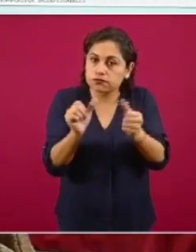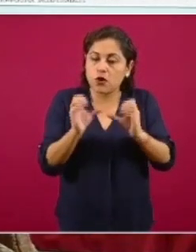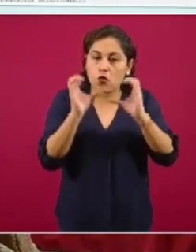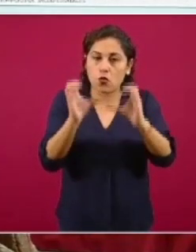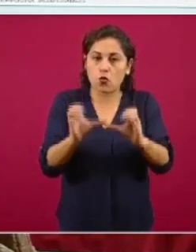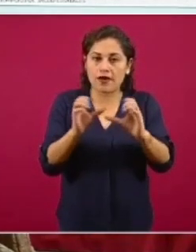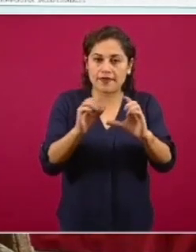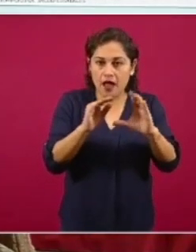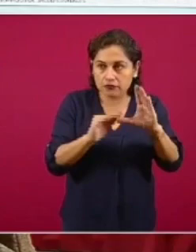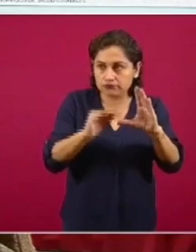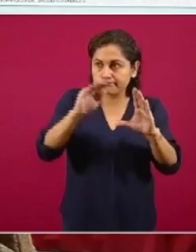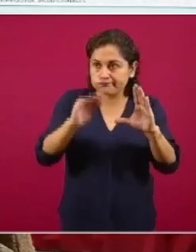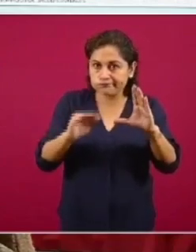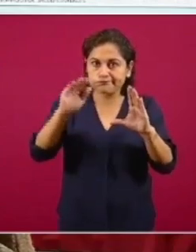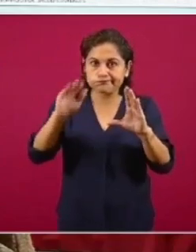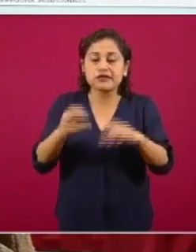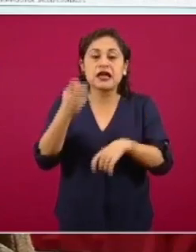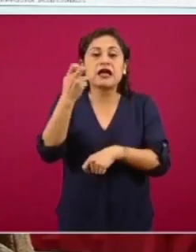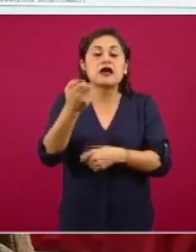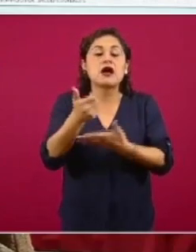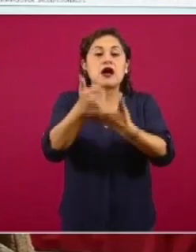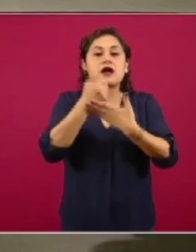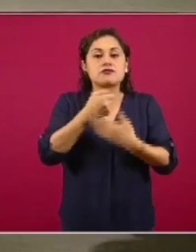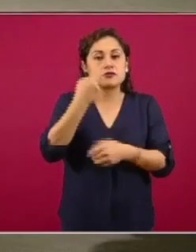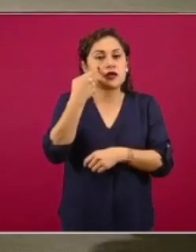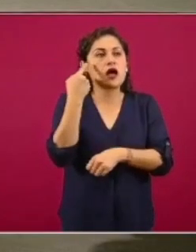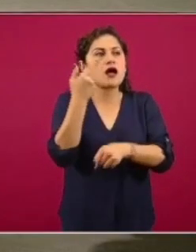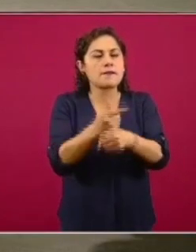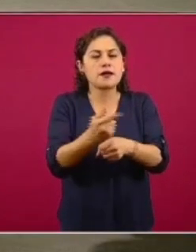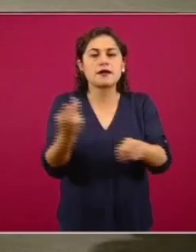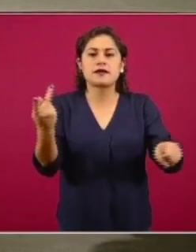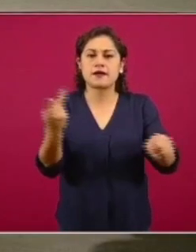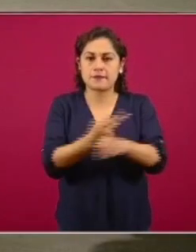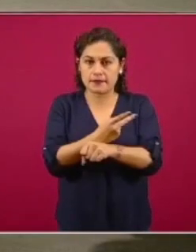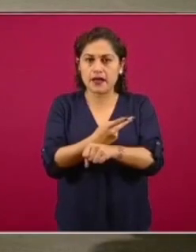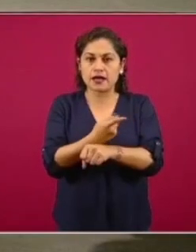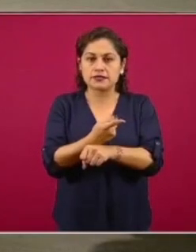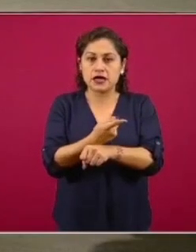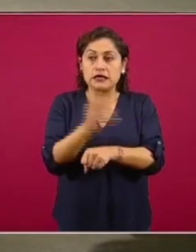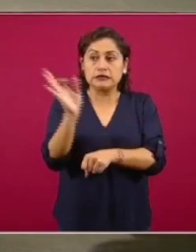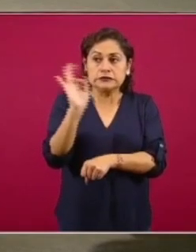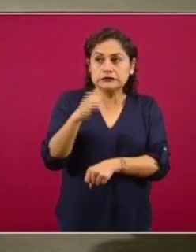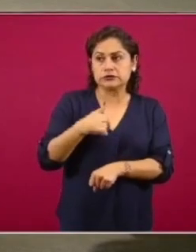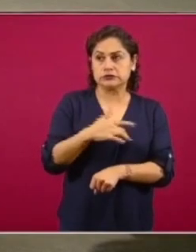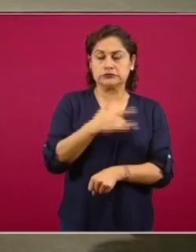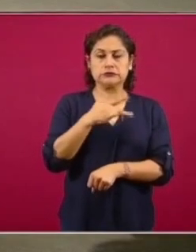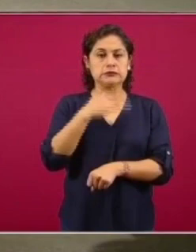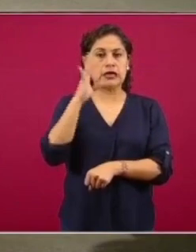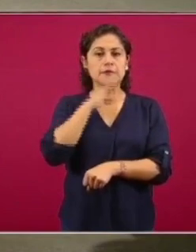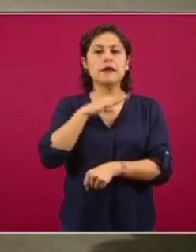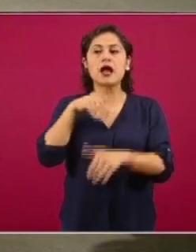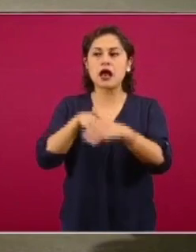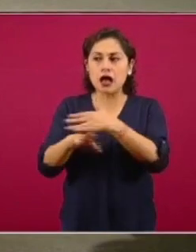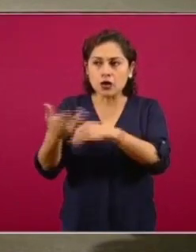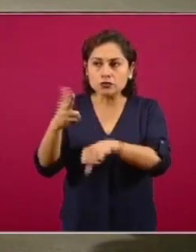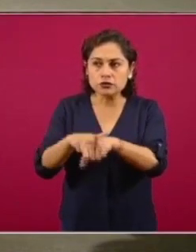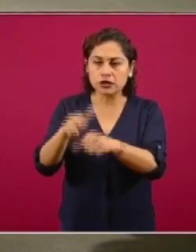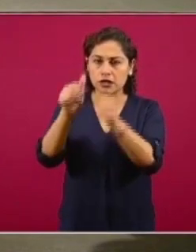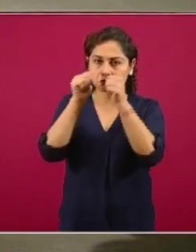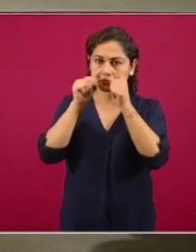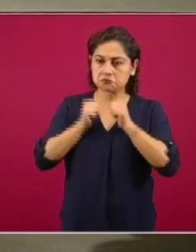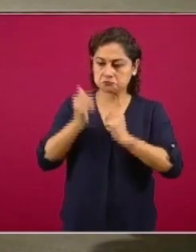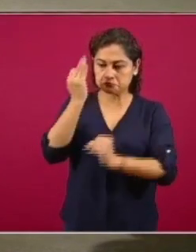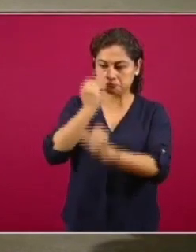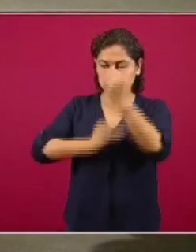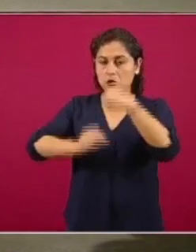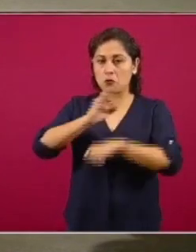nos permite contener, nos permite tener una atención y tener el objetivo